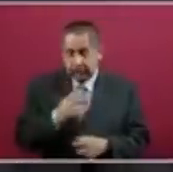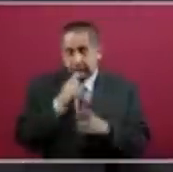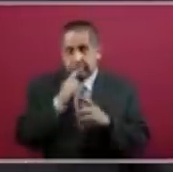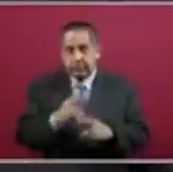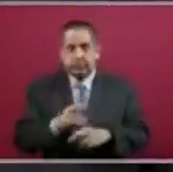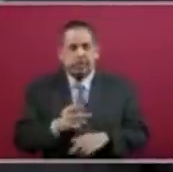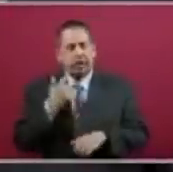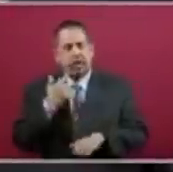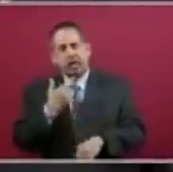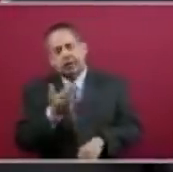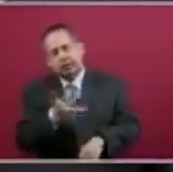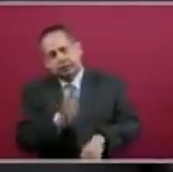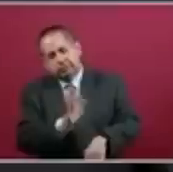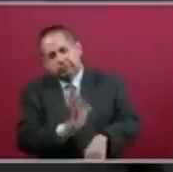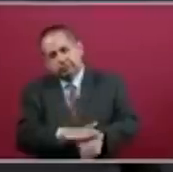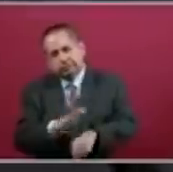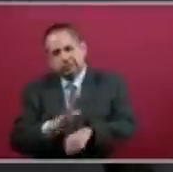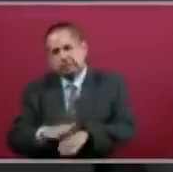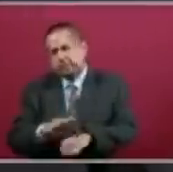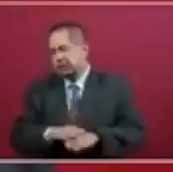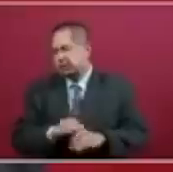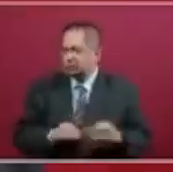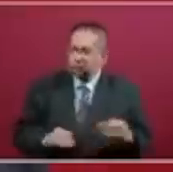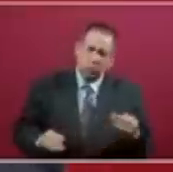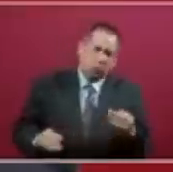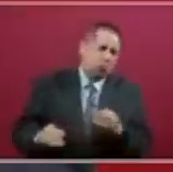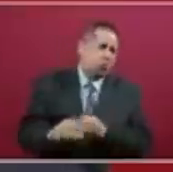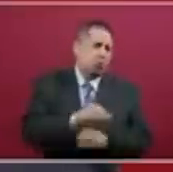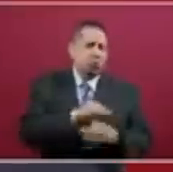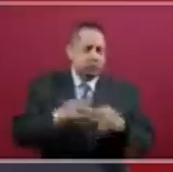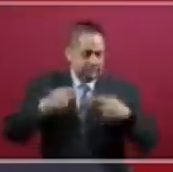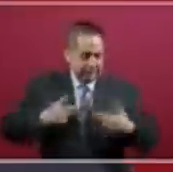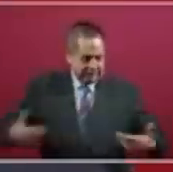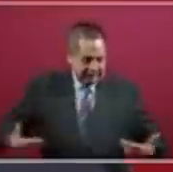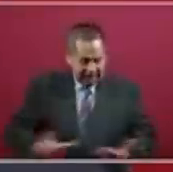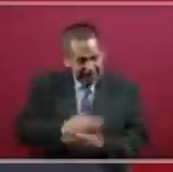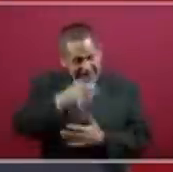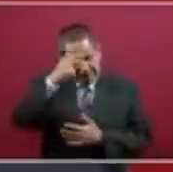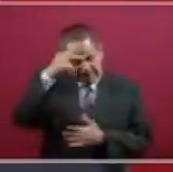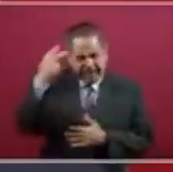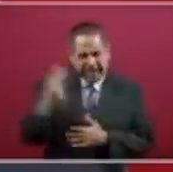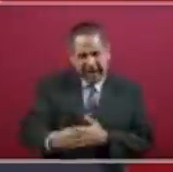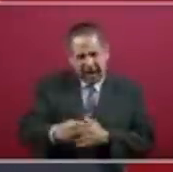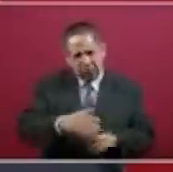hacer un llamado a todos los mexicanos,